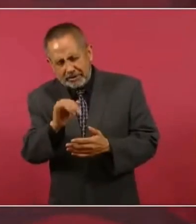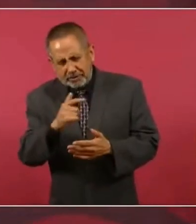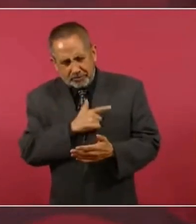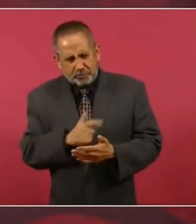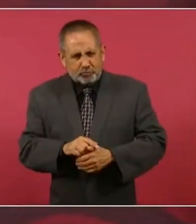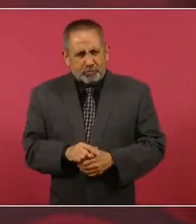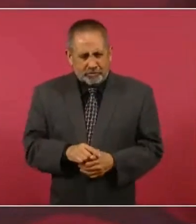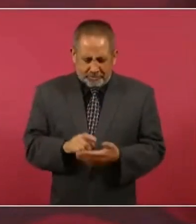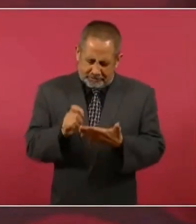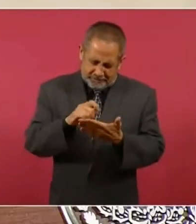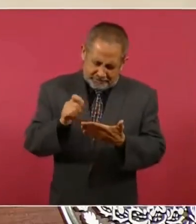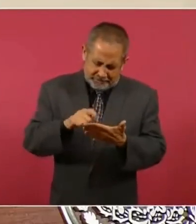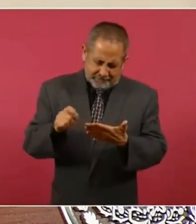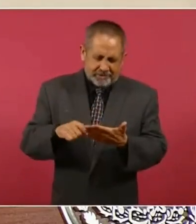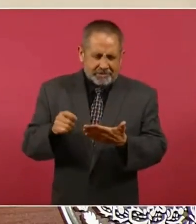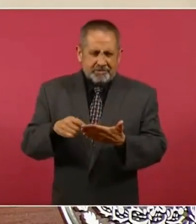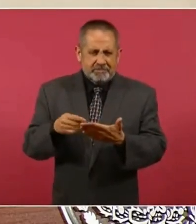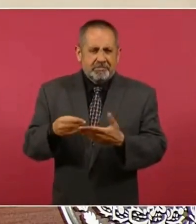Ya.